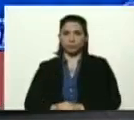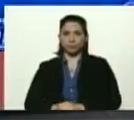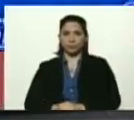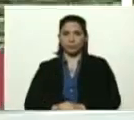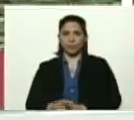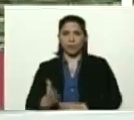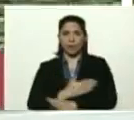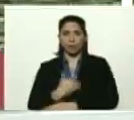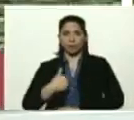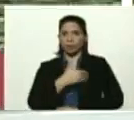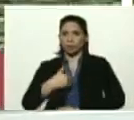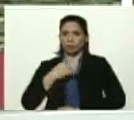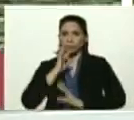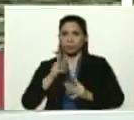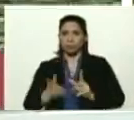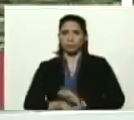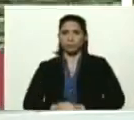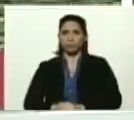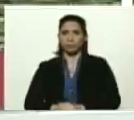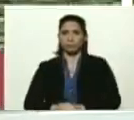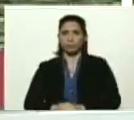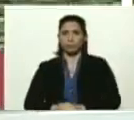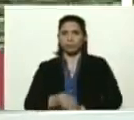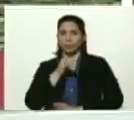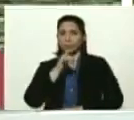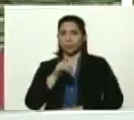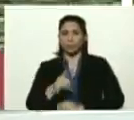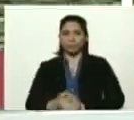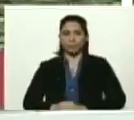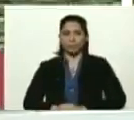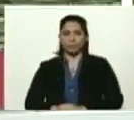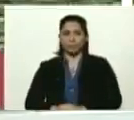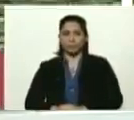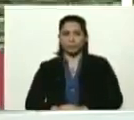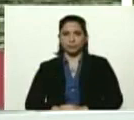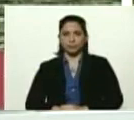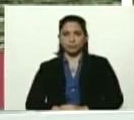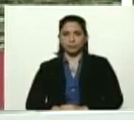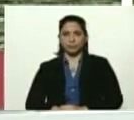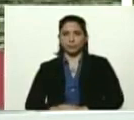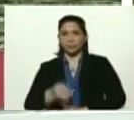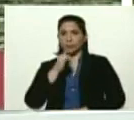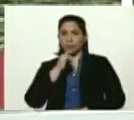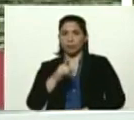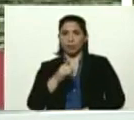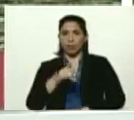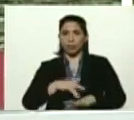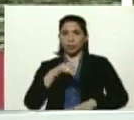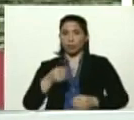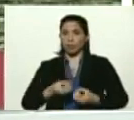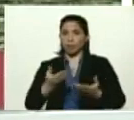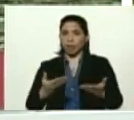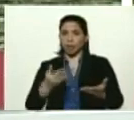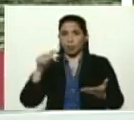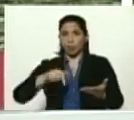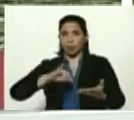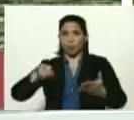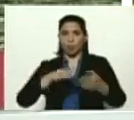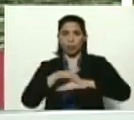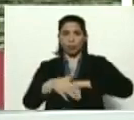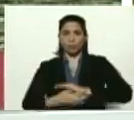Antes yo quiero dar un reporte. El reporte le tocaba darlo hoy a Jorge